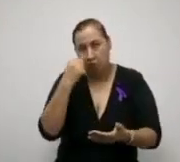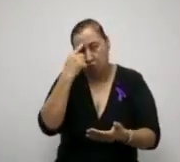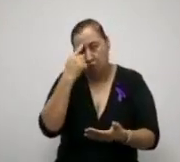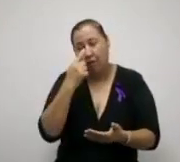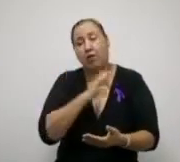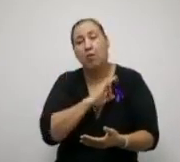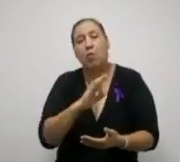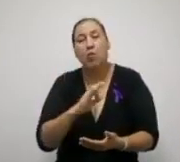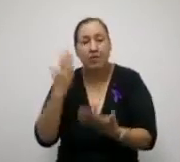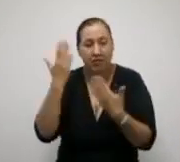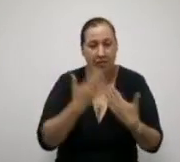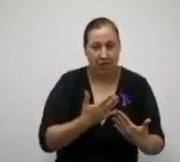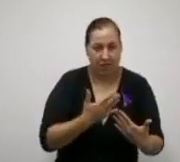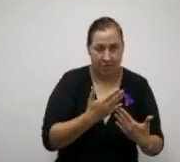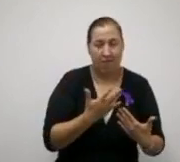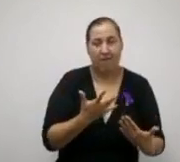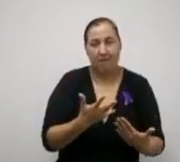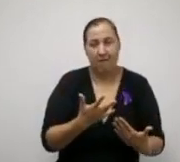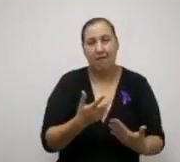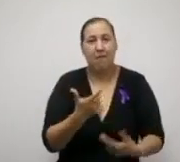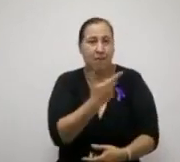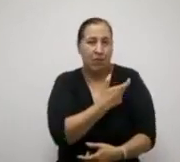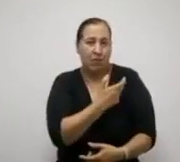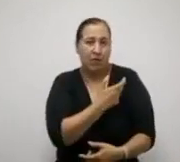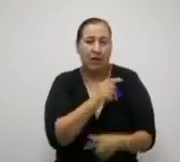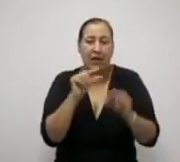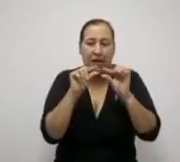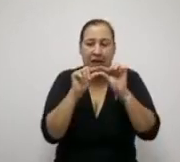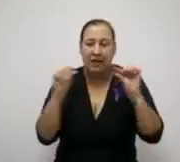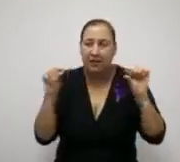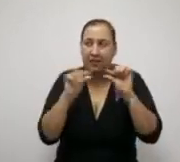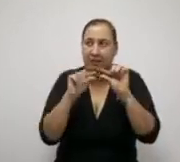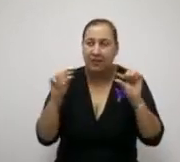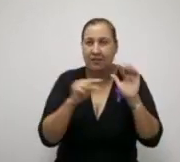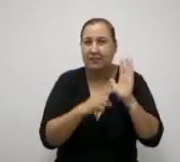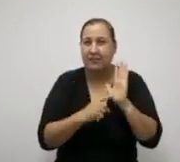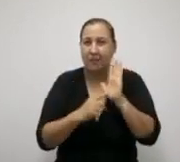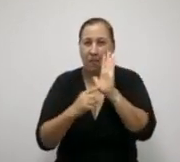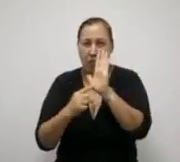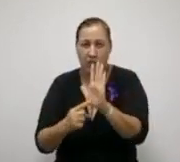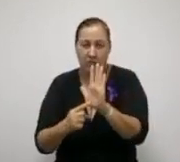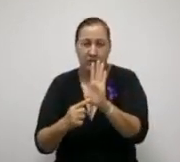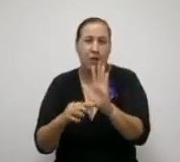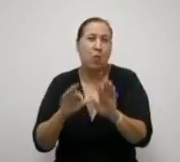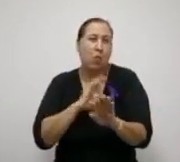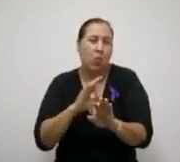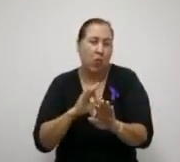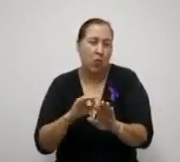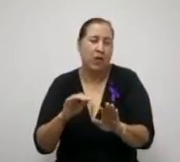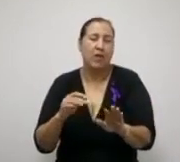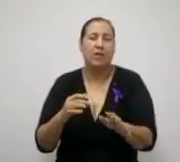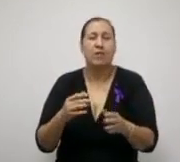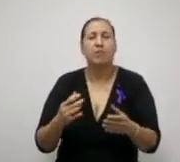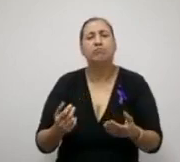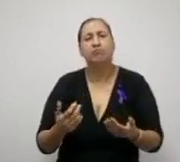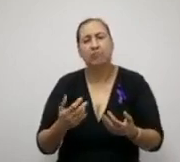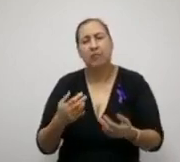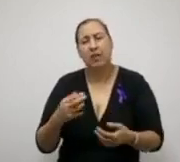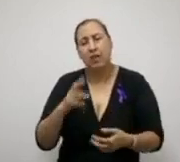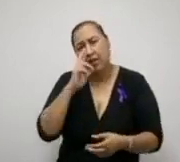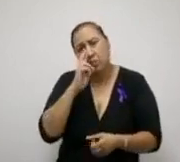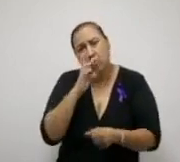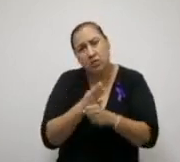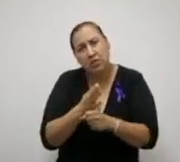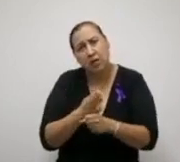aplicar el biológico. El link aparece en las pantallas y también les da el acceso a este enlace. Así que de manera